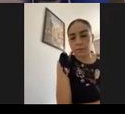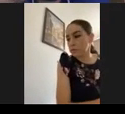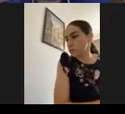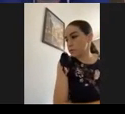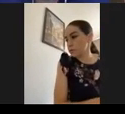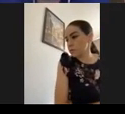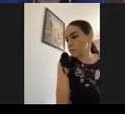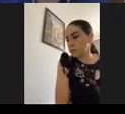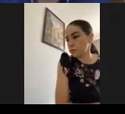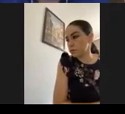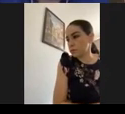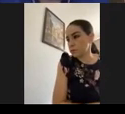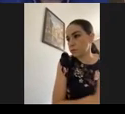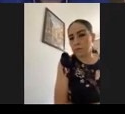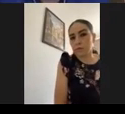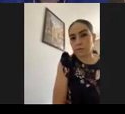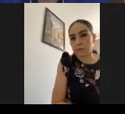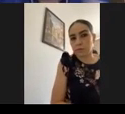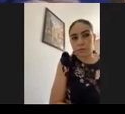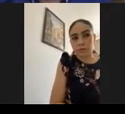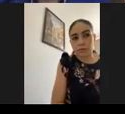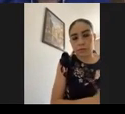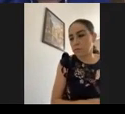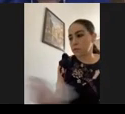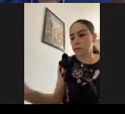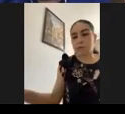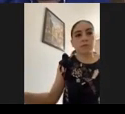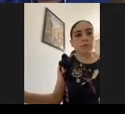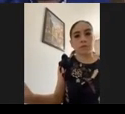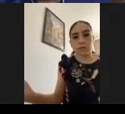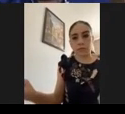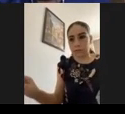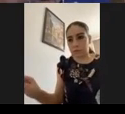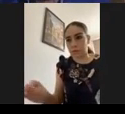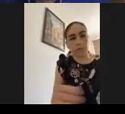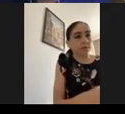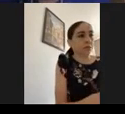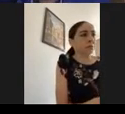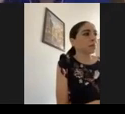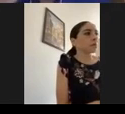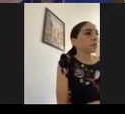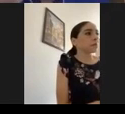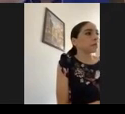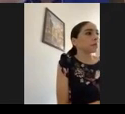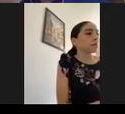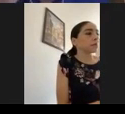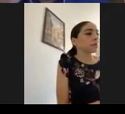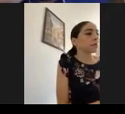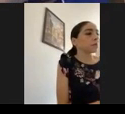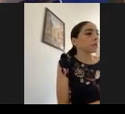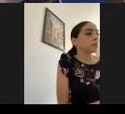dijimos solamente PIMUS, Ciudad de Tepatitlán, porque aquí también a partir de la consulta pública y algunas